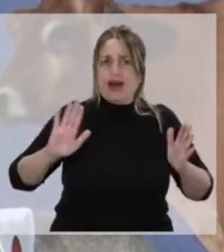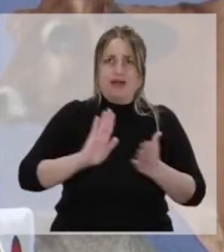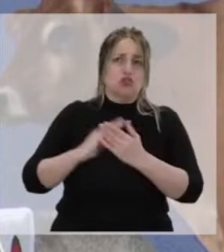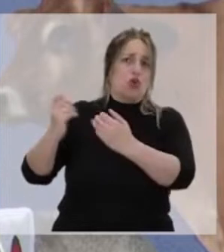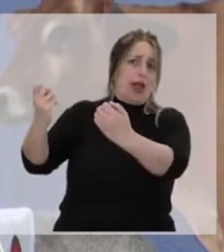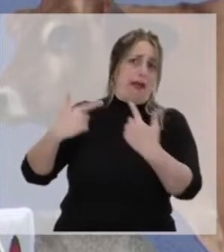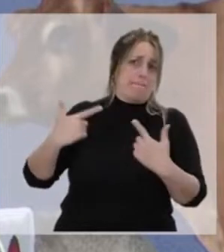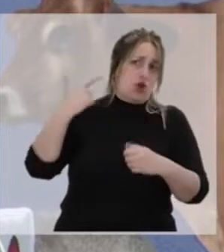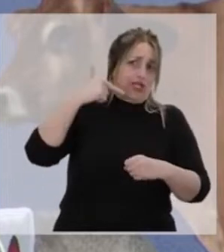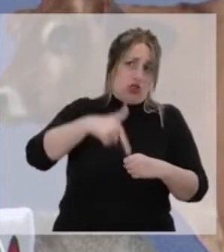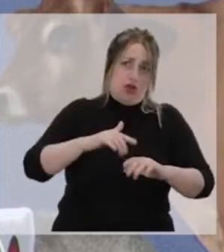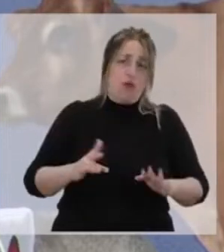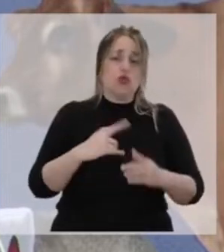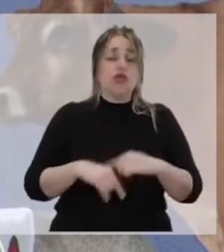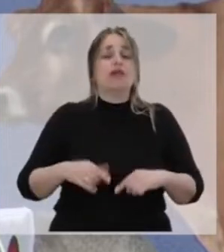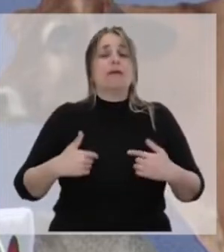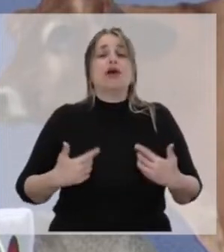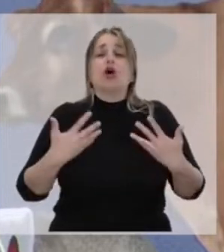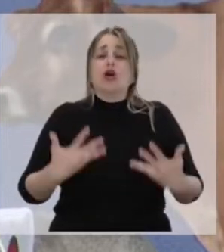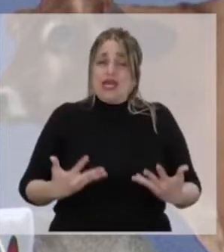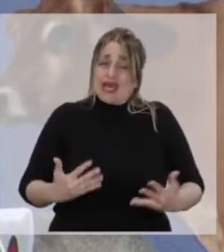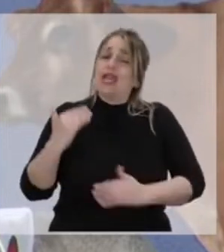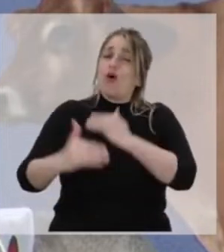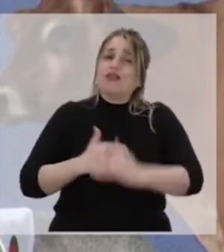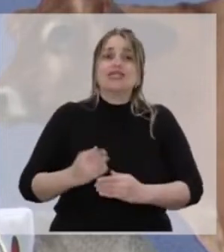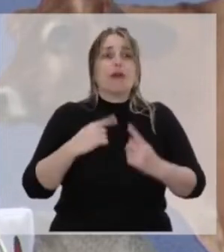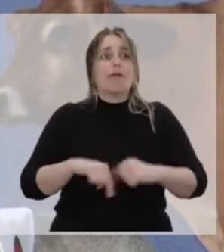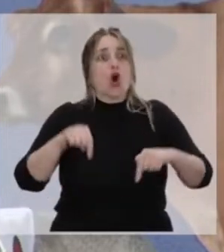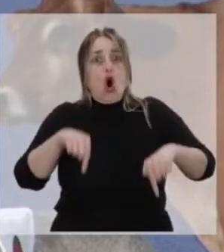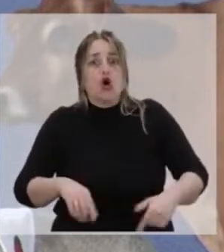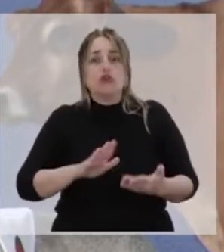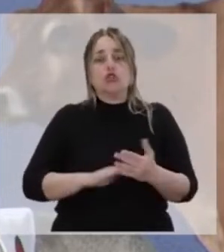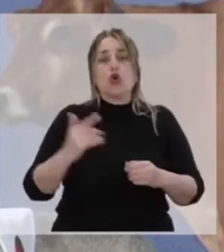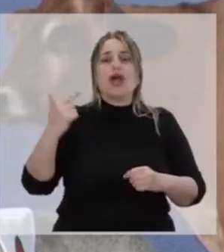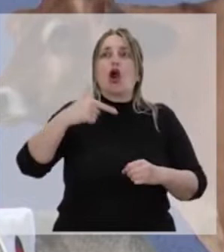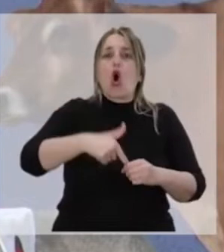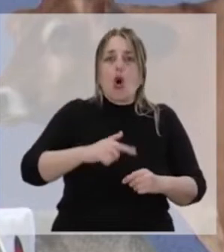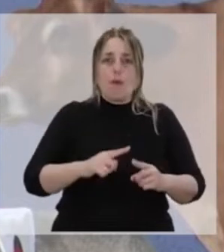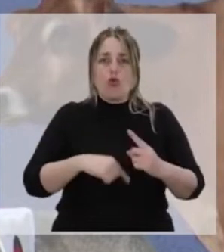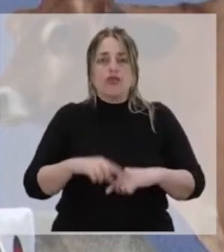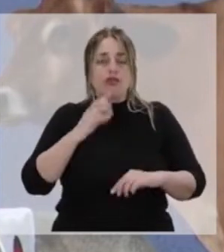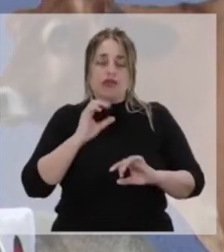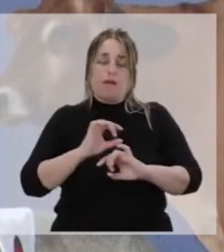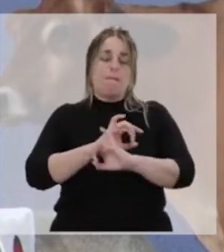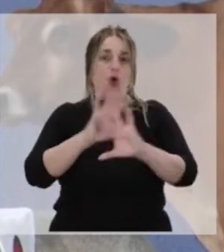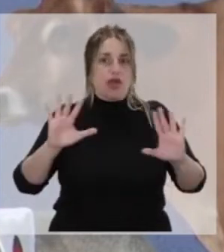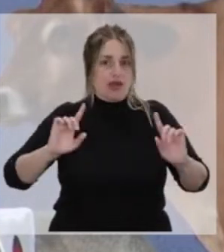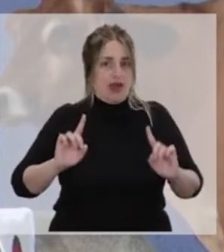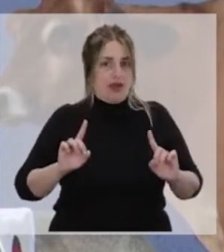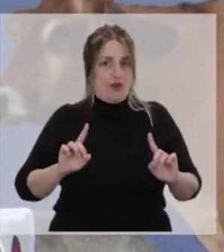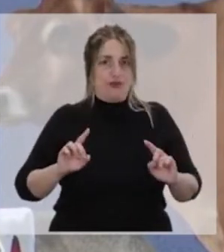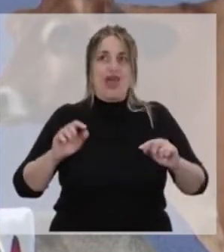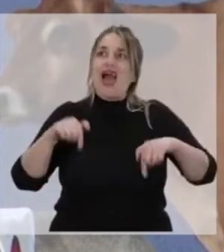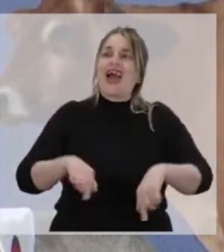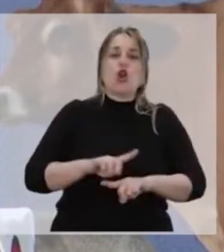tratamos de avanzar si les digo que hoy la fijación de los combustibles es una aplicación clara